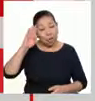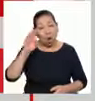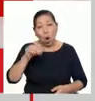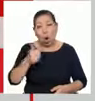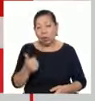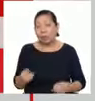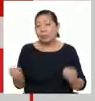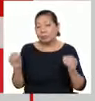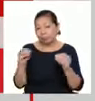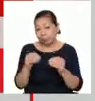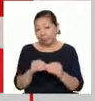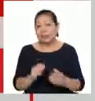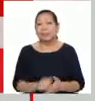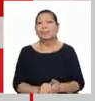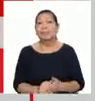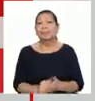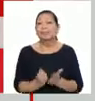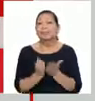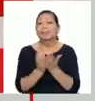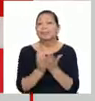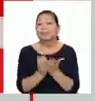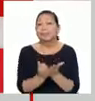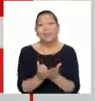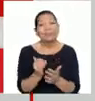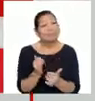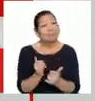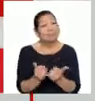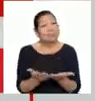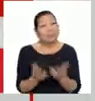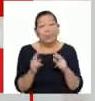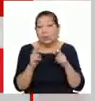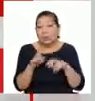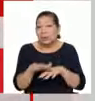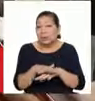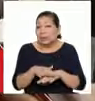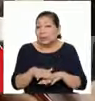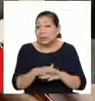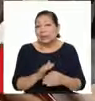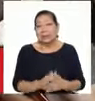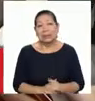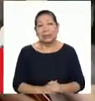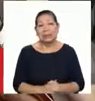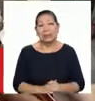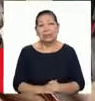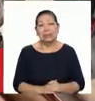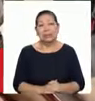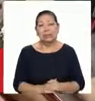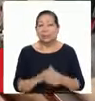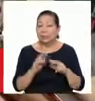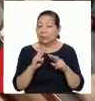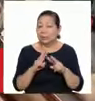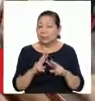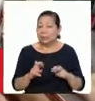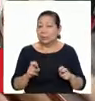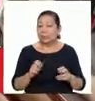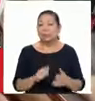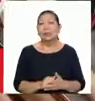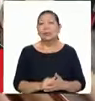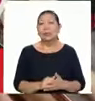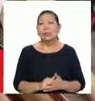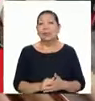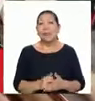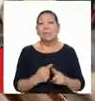otro tripulante. Este naufragio ya está en investigación. Estamos analizando